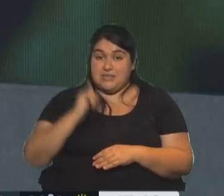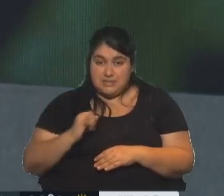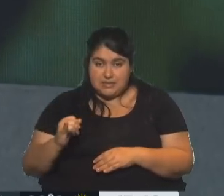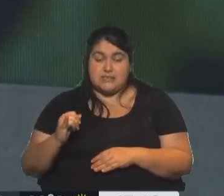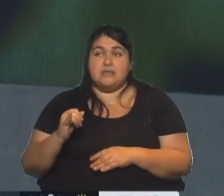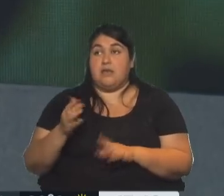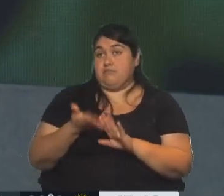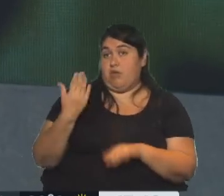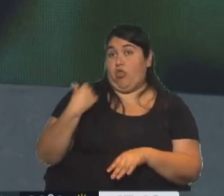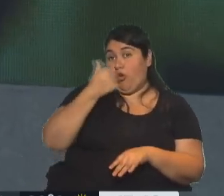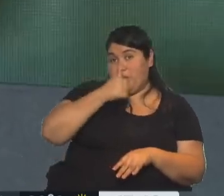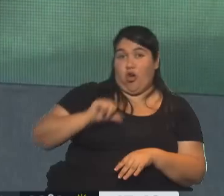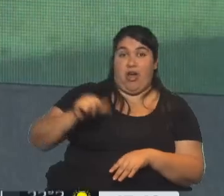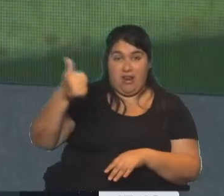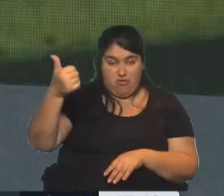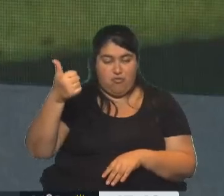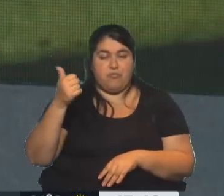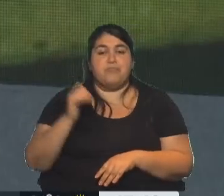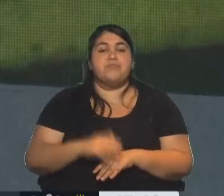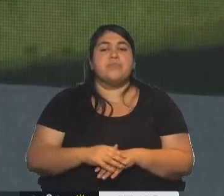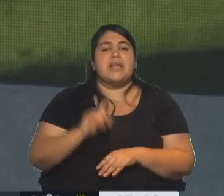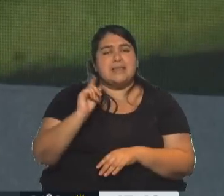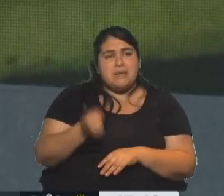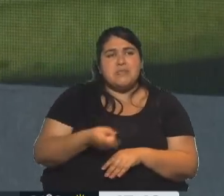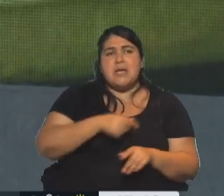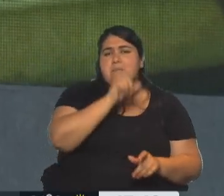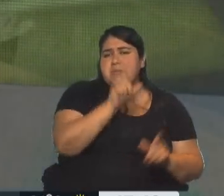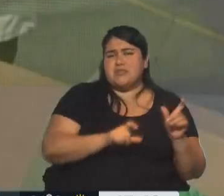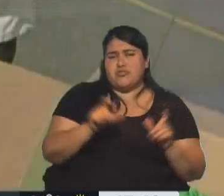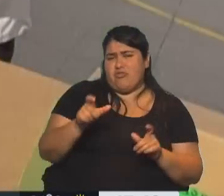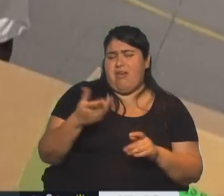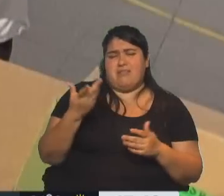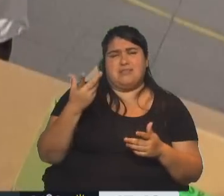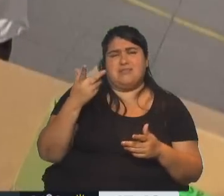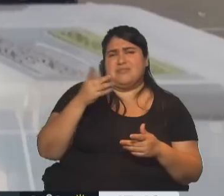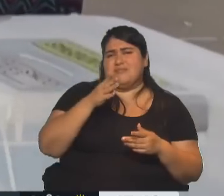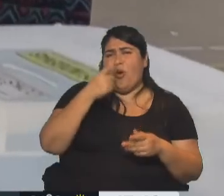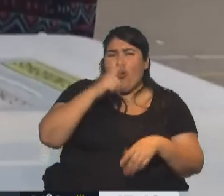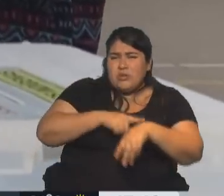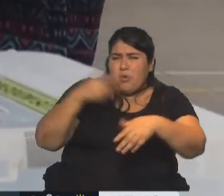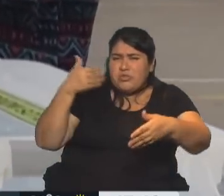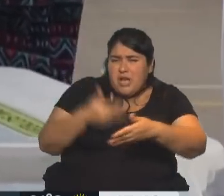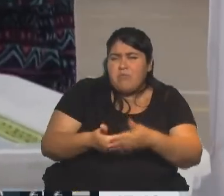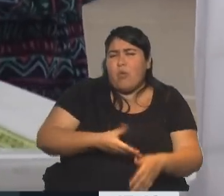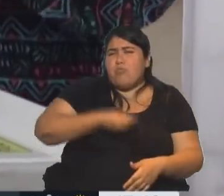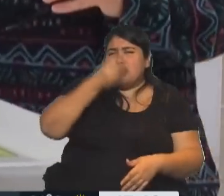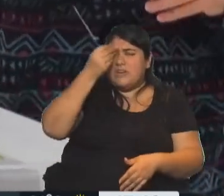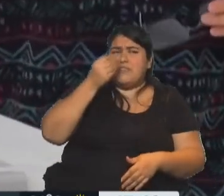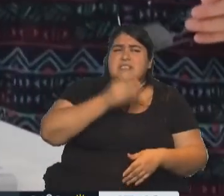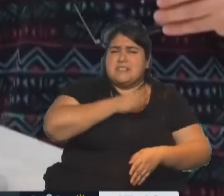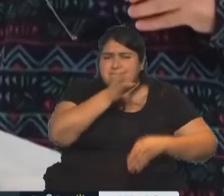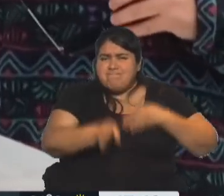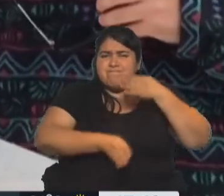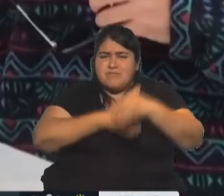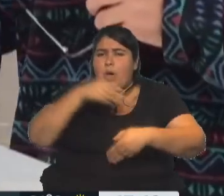este domingo. Después me parece también un cansancio, votaron muchas veces los chilenos en el último tiempo. Y después, por supuesto,